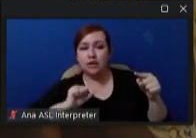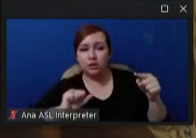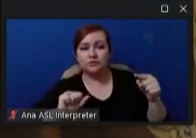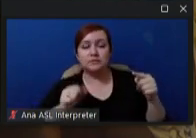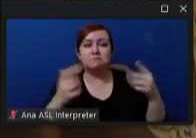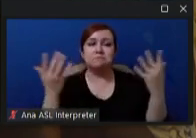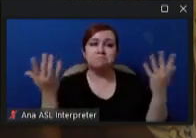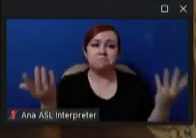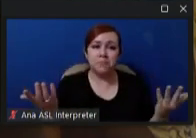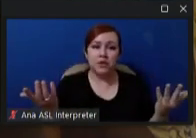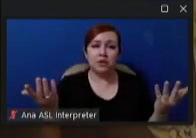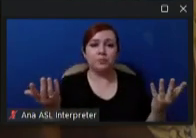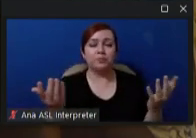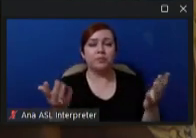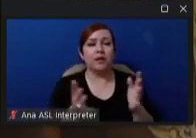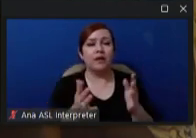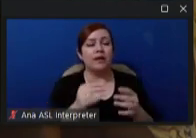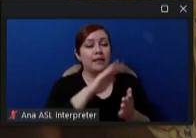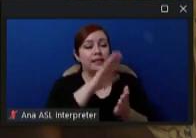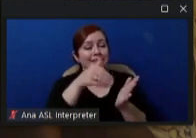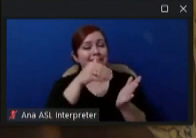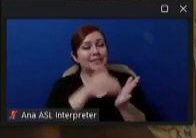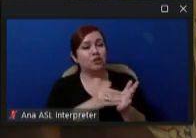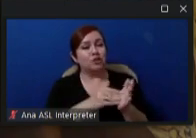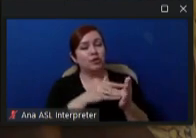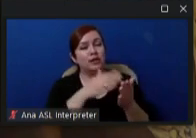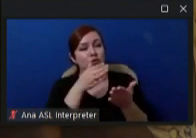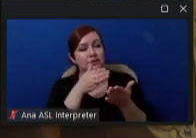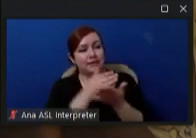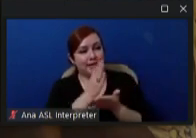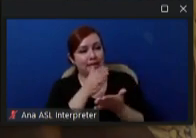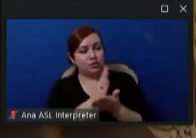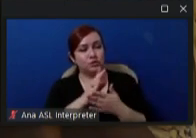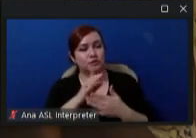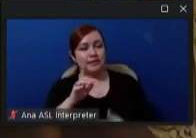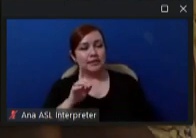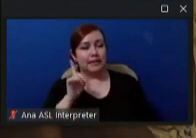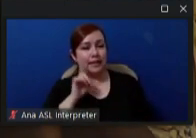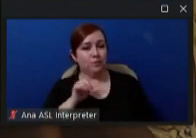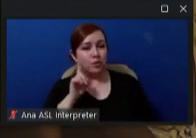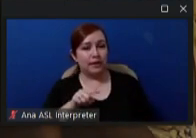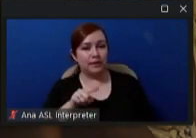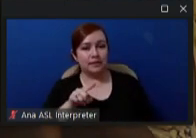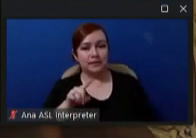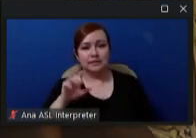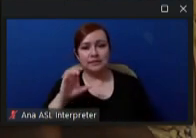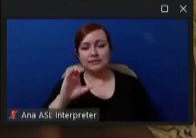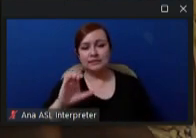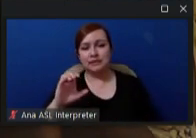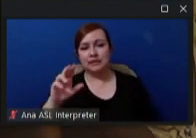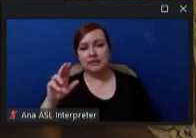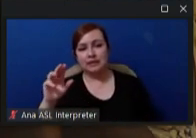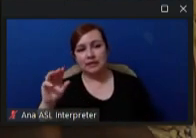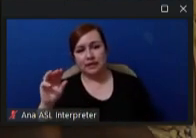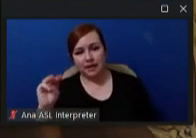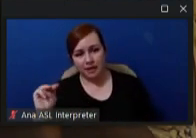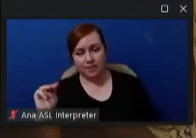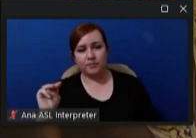informe del Centro de Derechos de la Mujer, CDM, solamente en el año 2020,